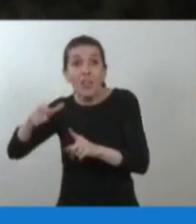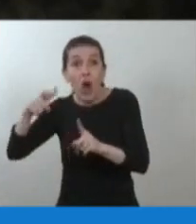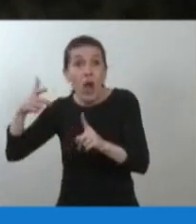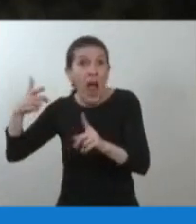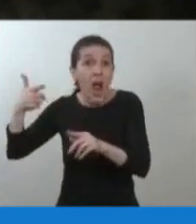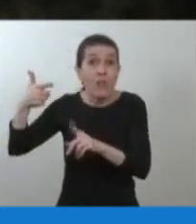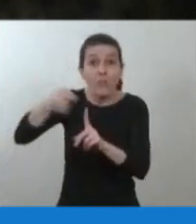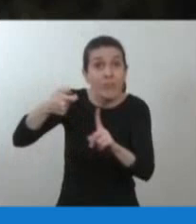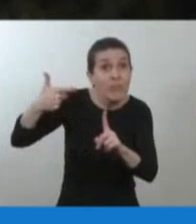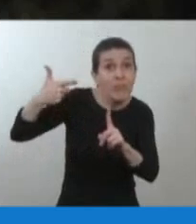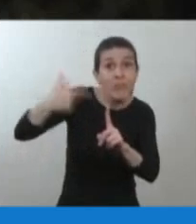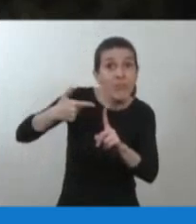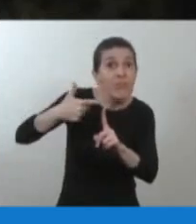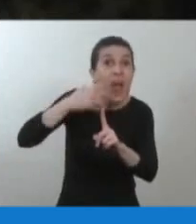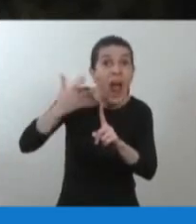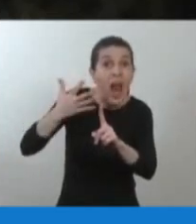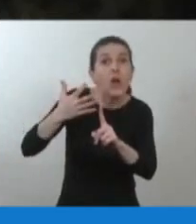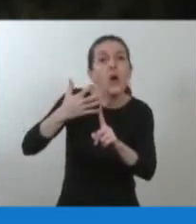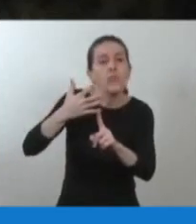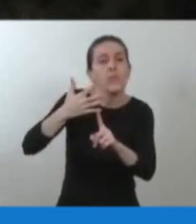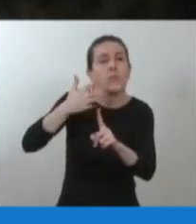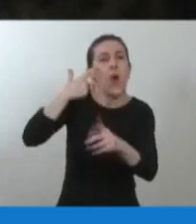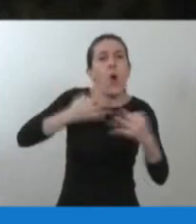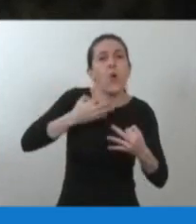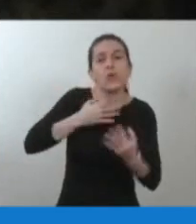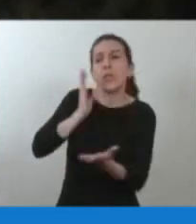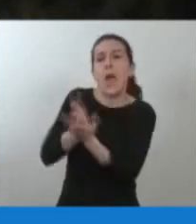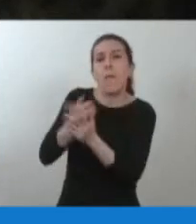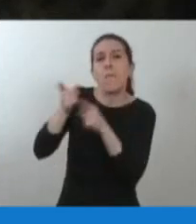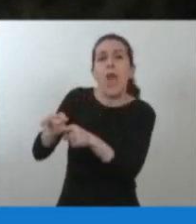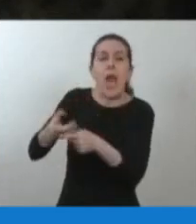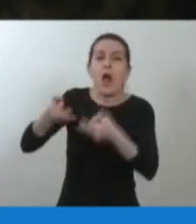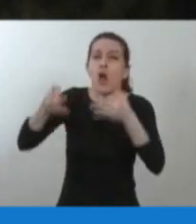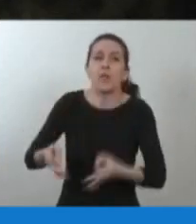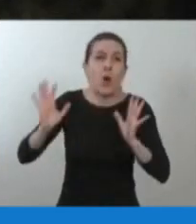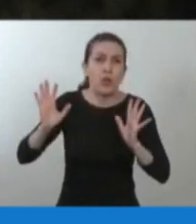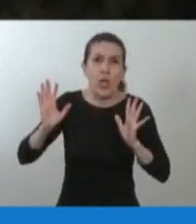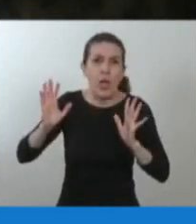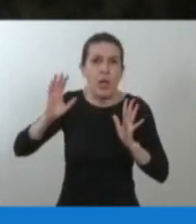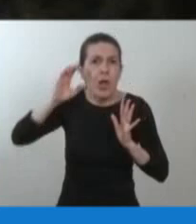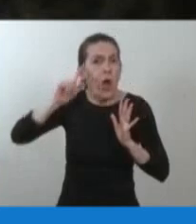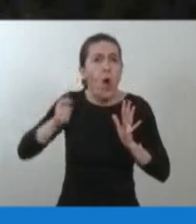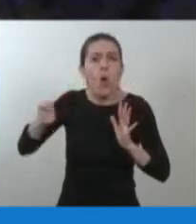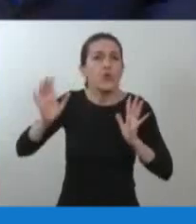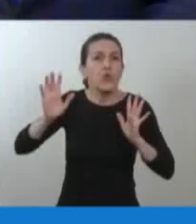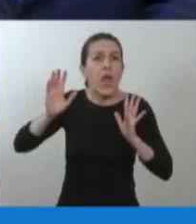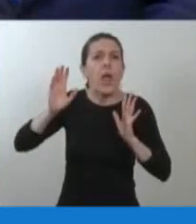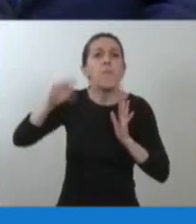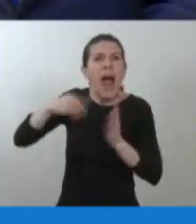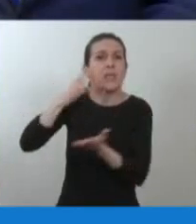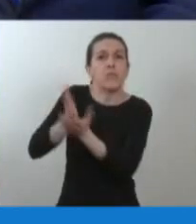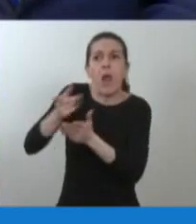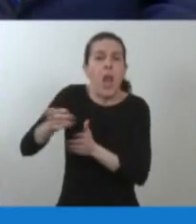que rápidamente aplique las penas que corresponde juzgue y aplique las penas que correspondan